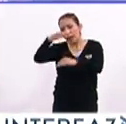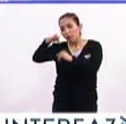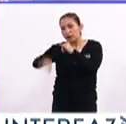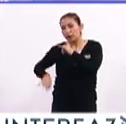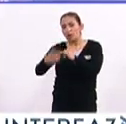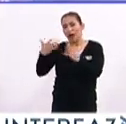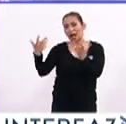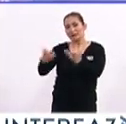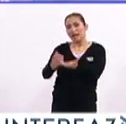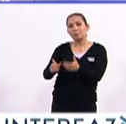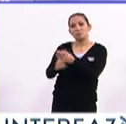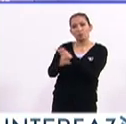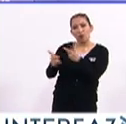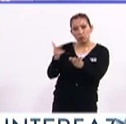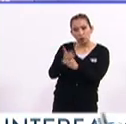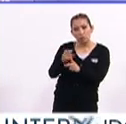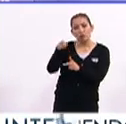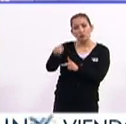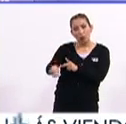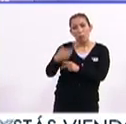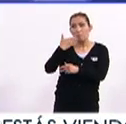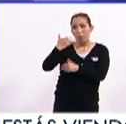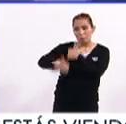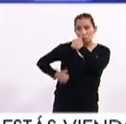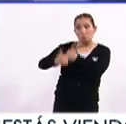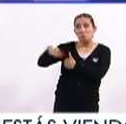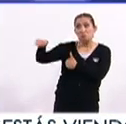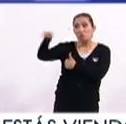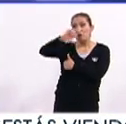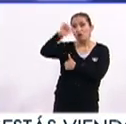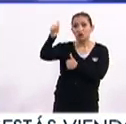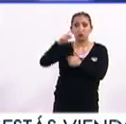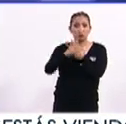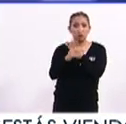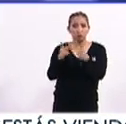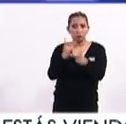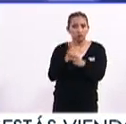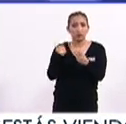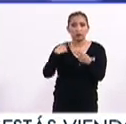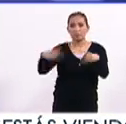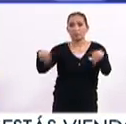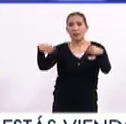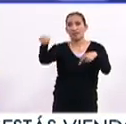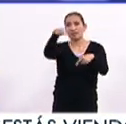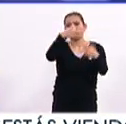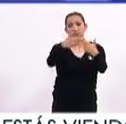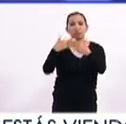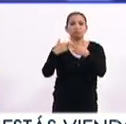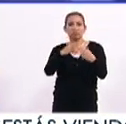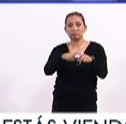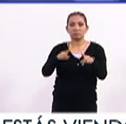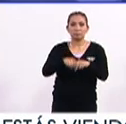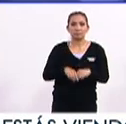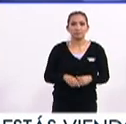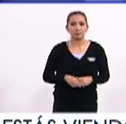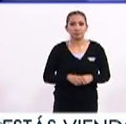finalmente generar productos que puedan ser competitivos en un mercado tanto nacional como internacional.